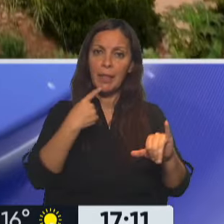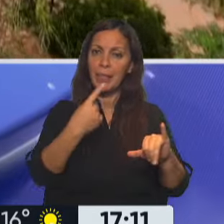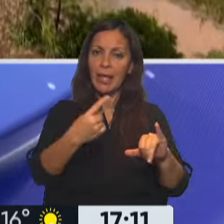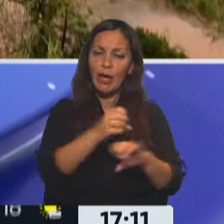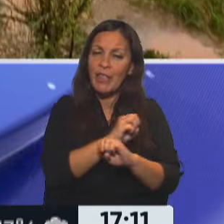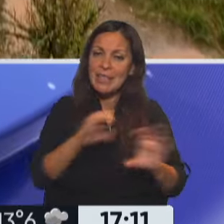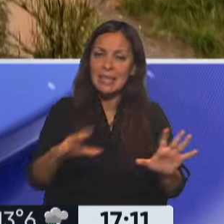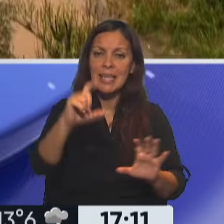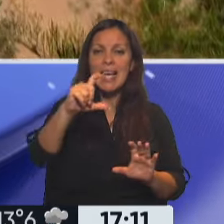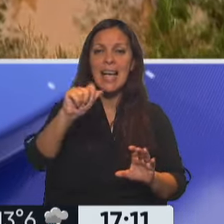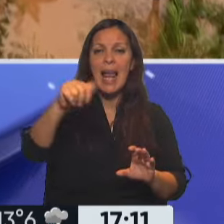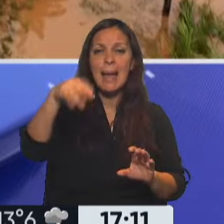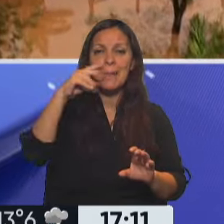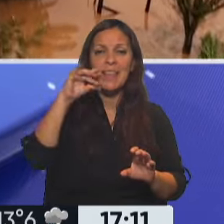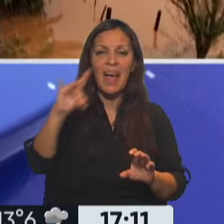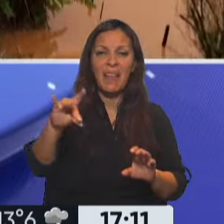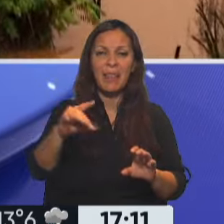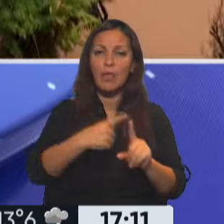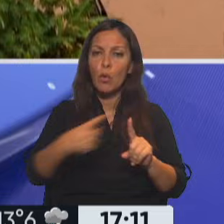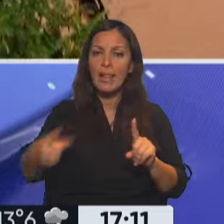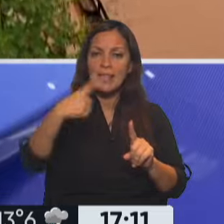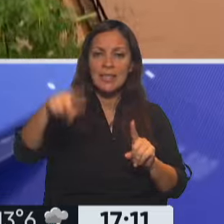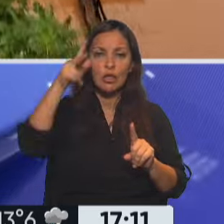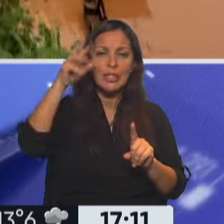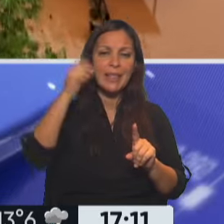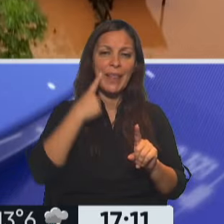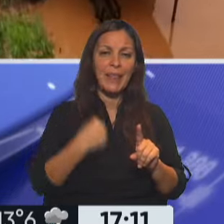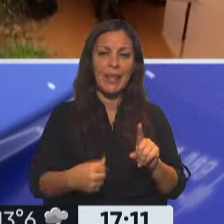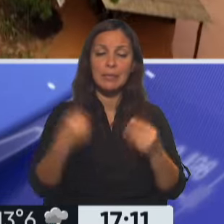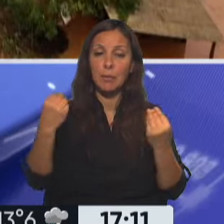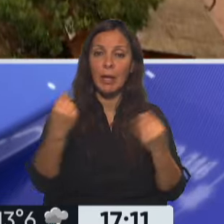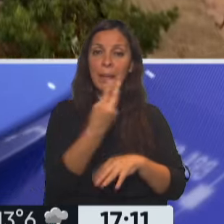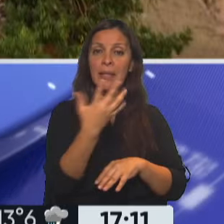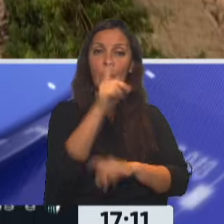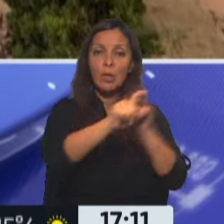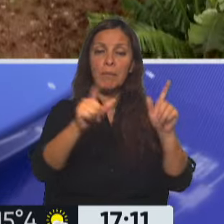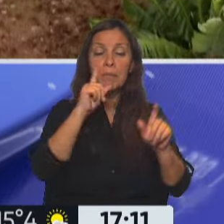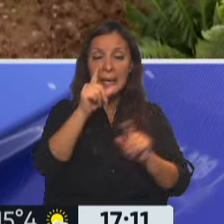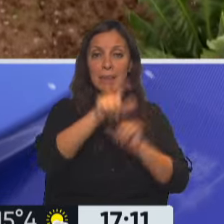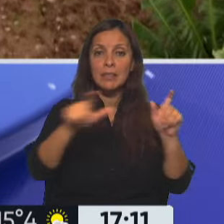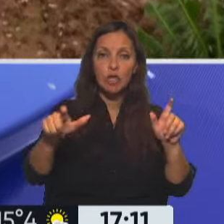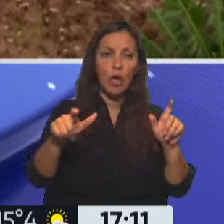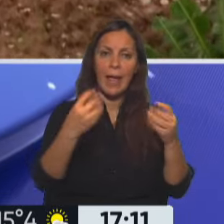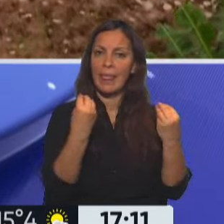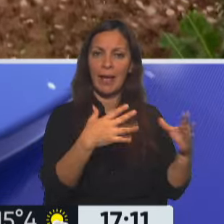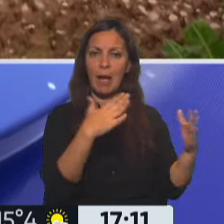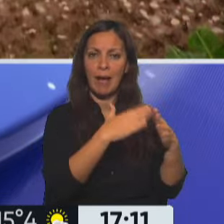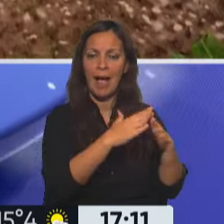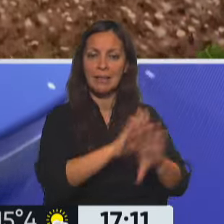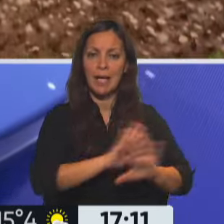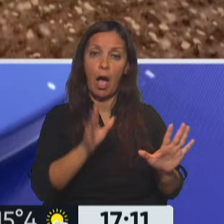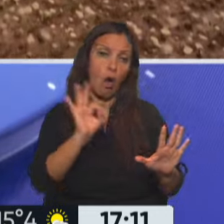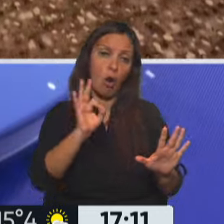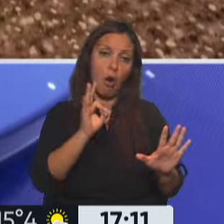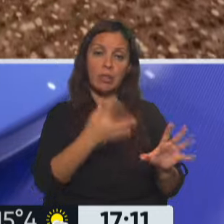calamidad por 180 días en zonas donde más de 24.000 personas fueron evacuadas o